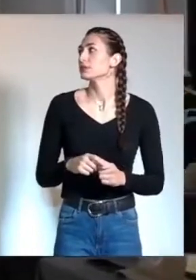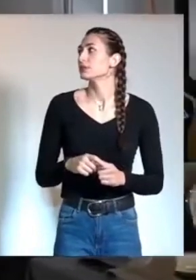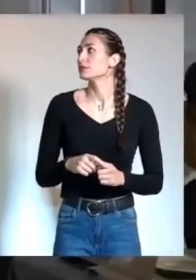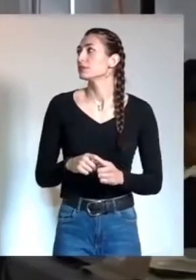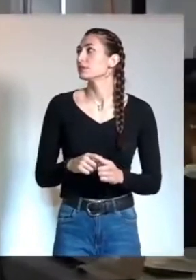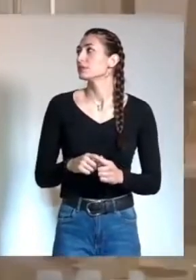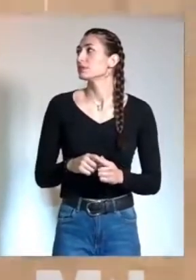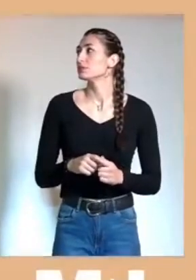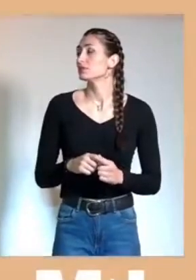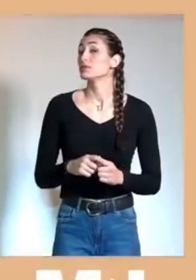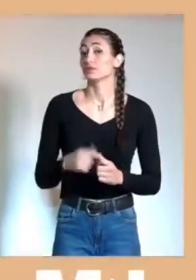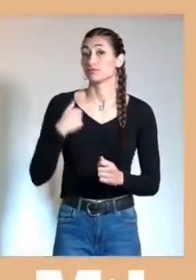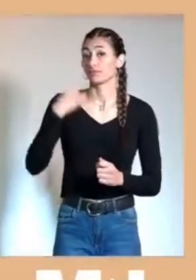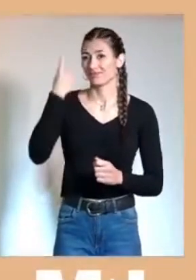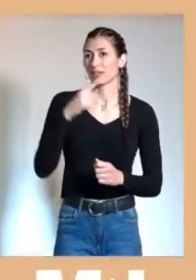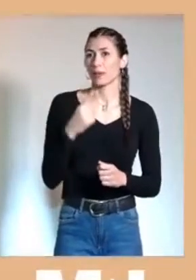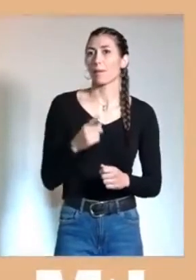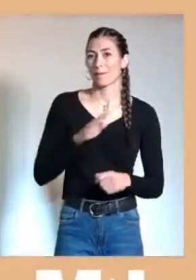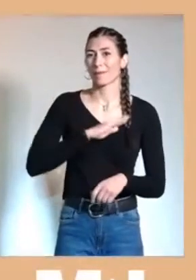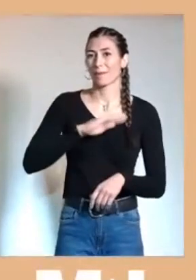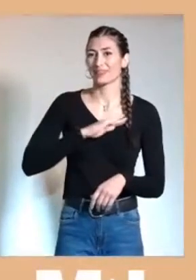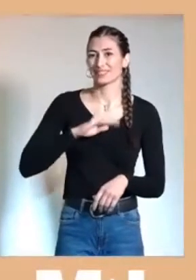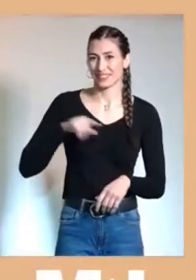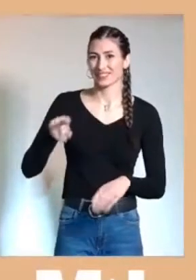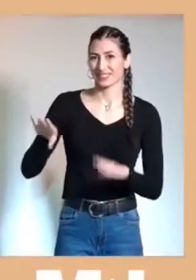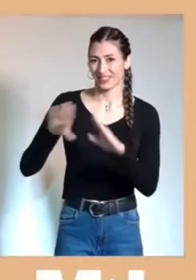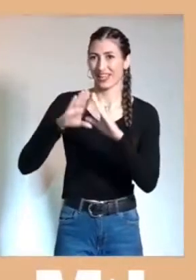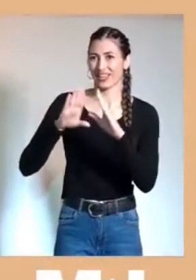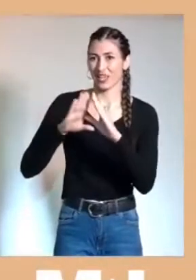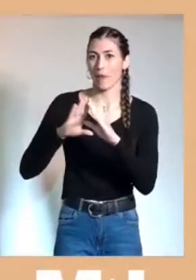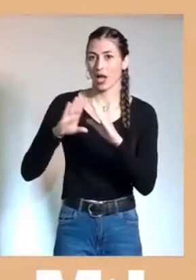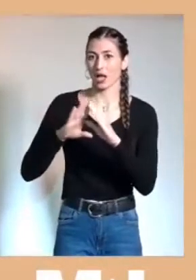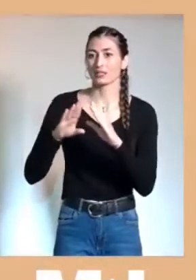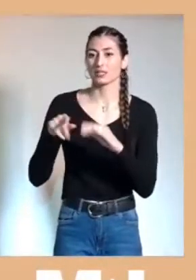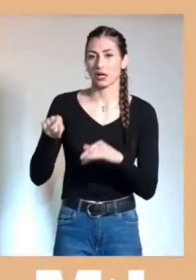hay bastantes personas de la Iglesia Evangelista dentro del partido.